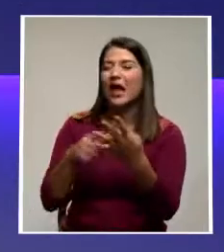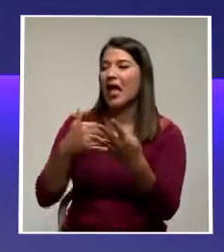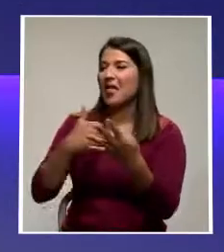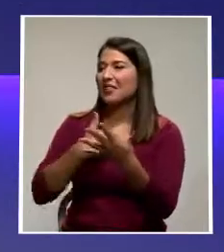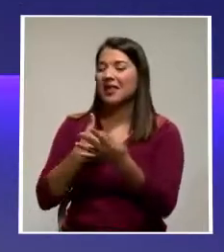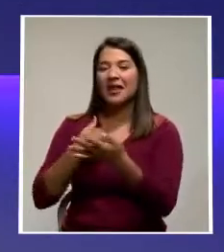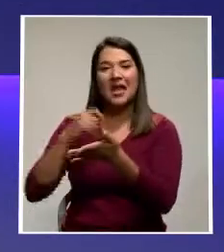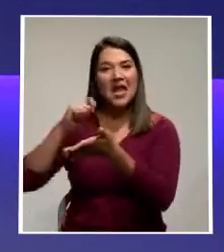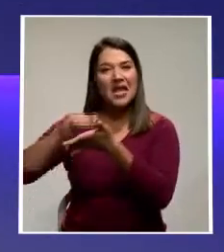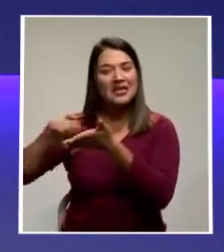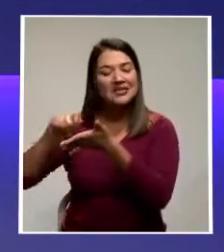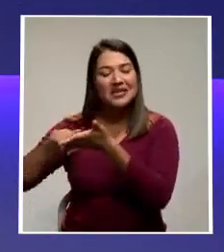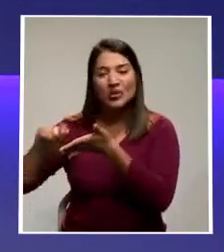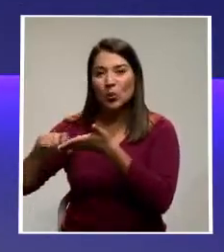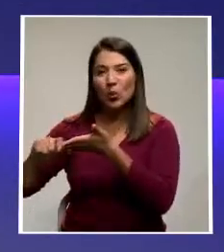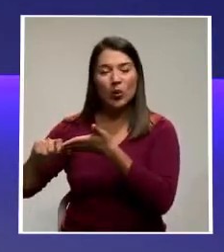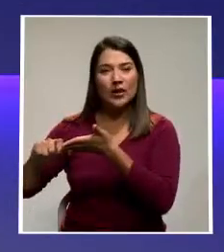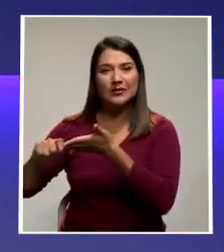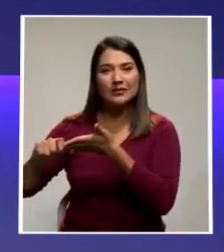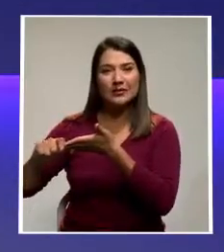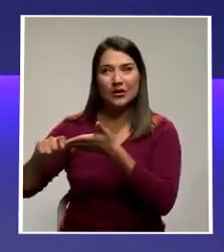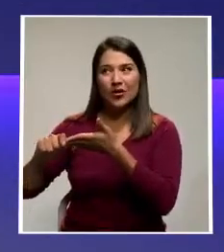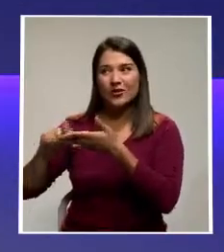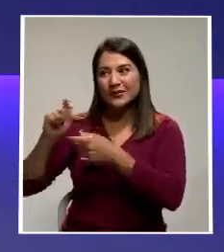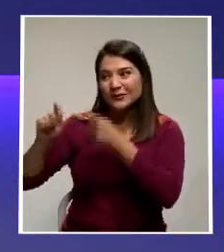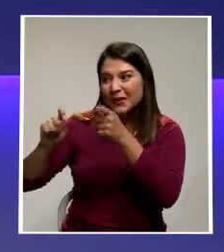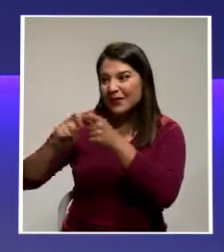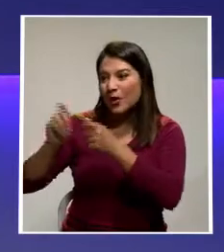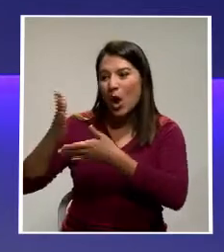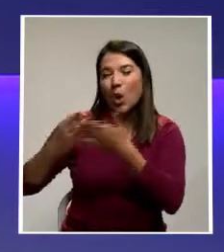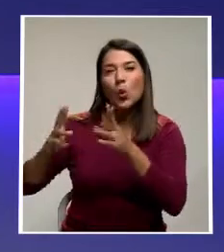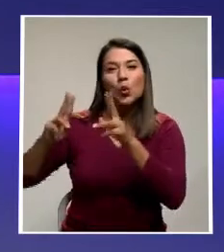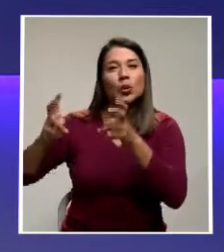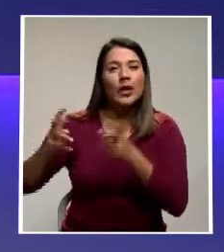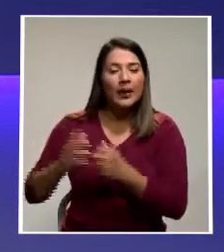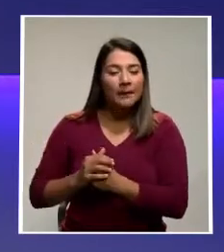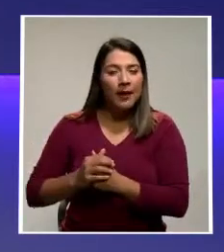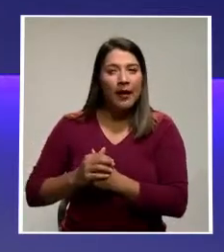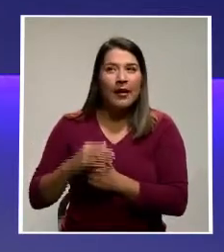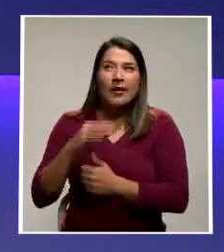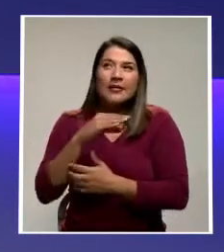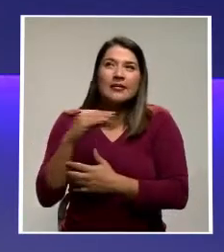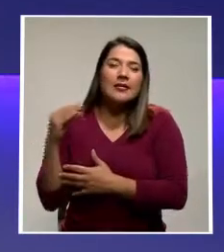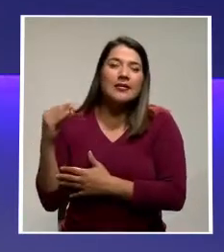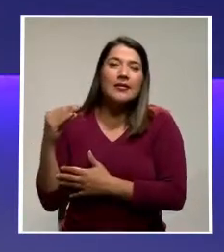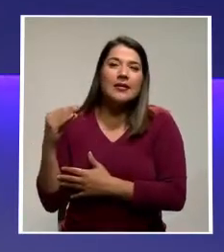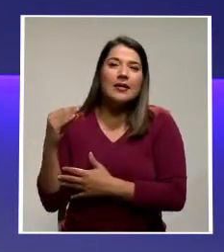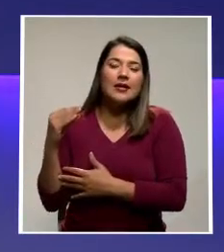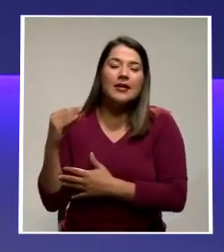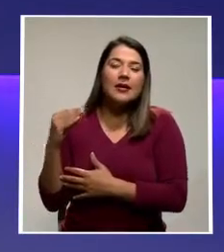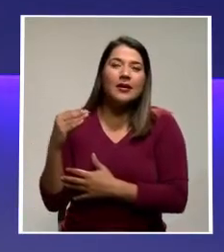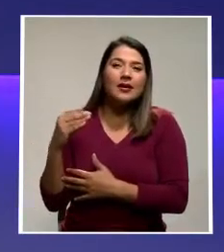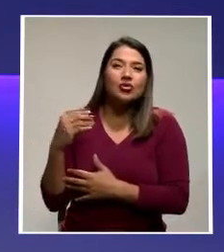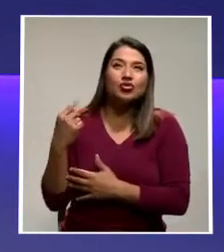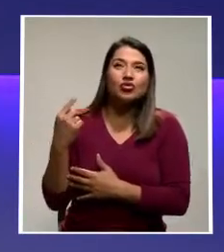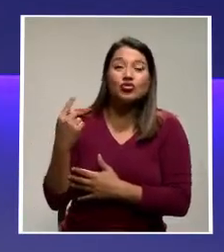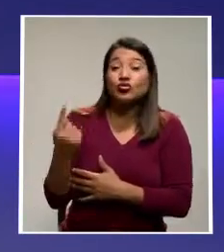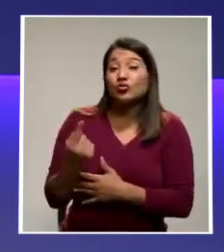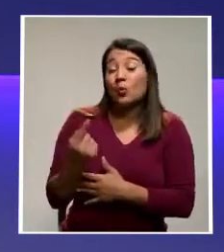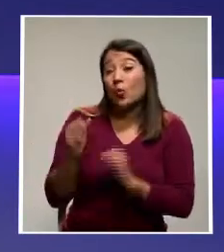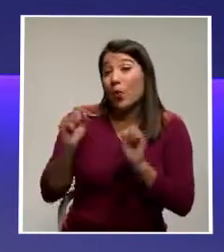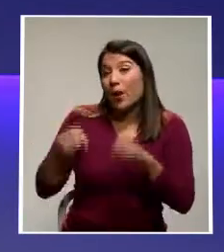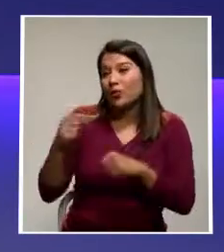ensayos y cosas que uno no se explicaría nada más que con saber